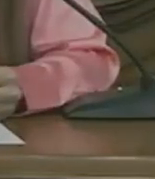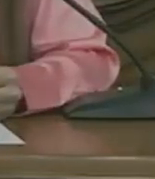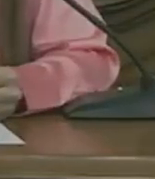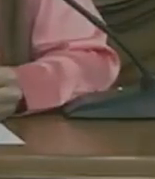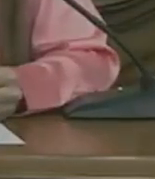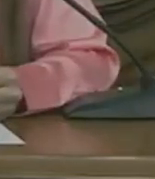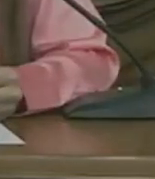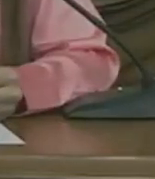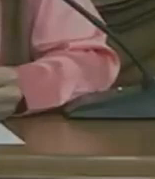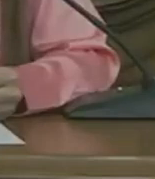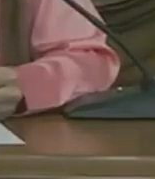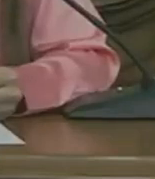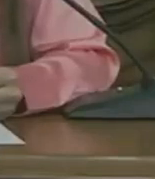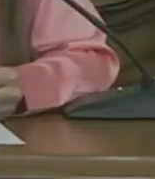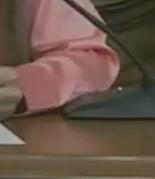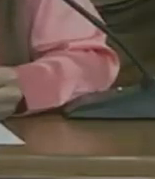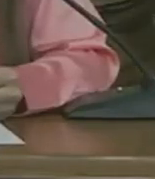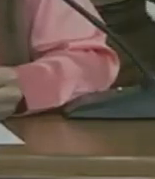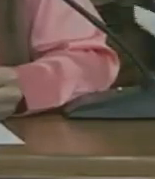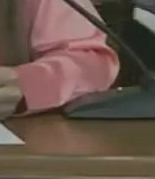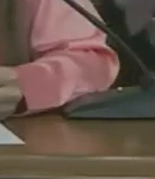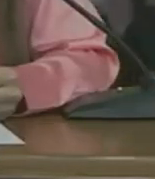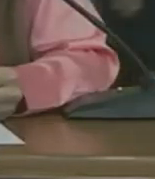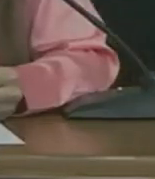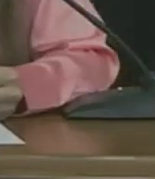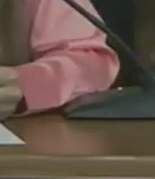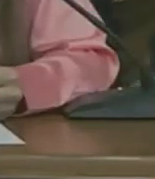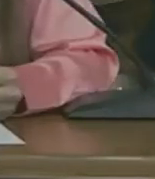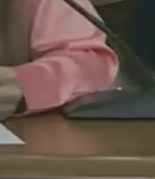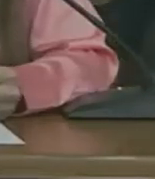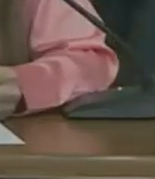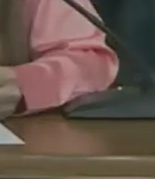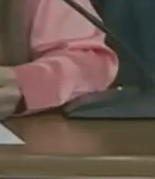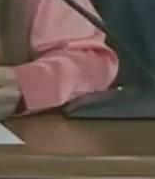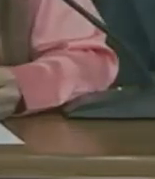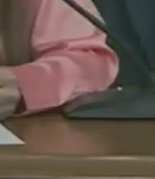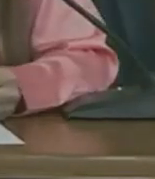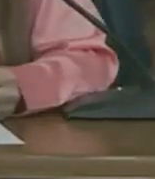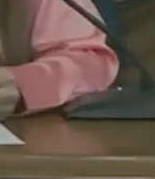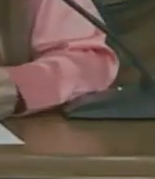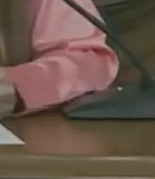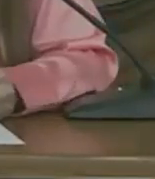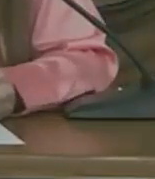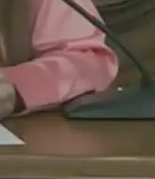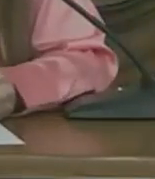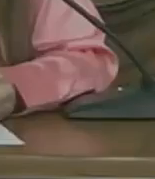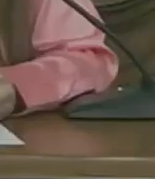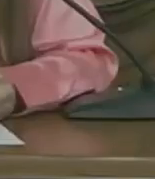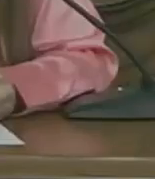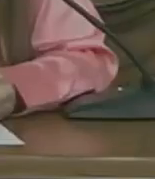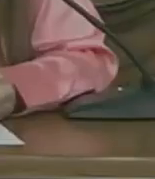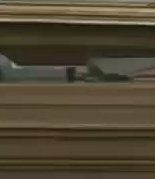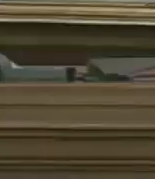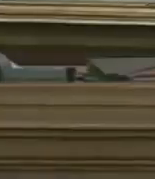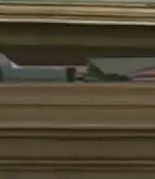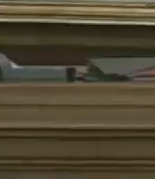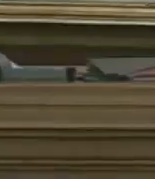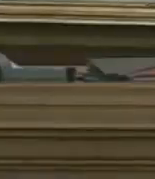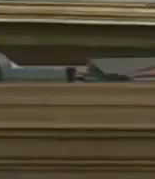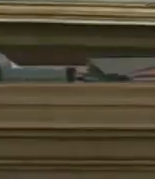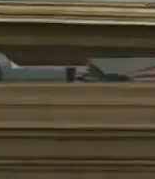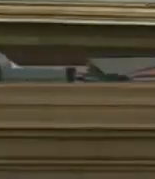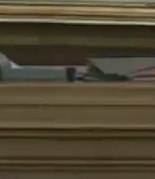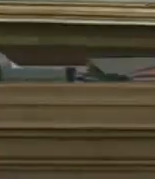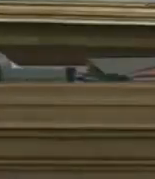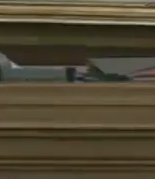Turquía relativo a la promoción y protección recíproca de inversiones. Es todo, señor presidente. Gracias,